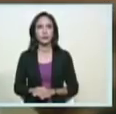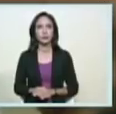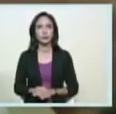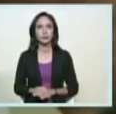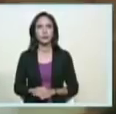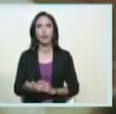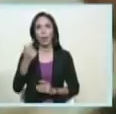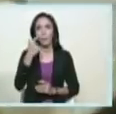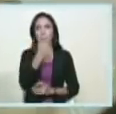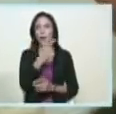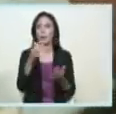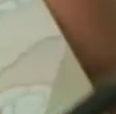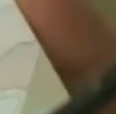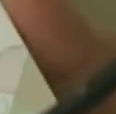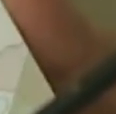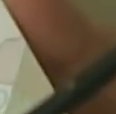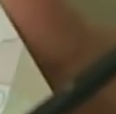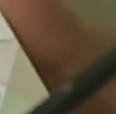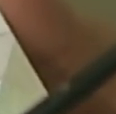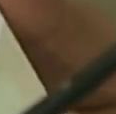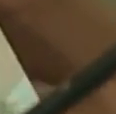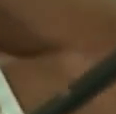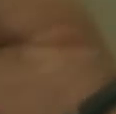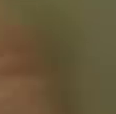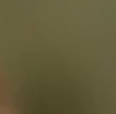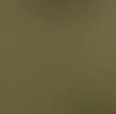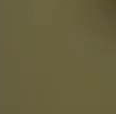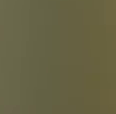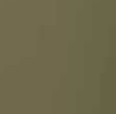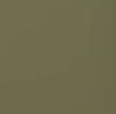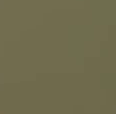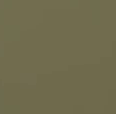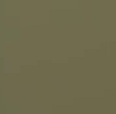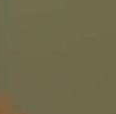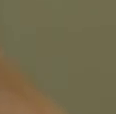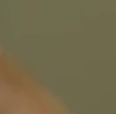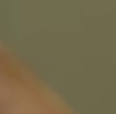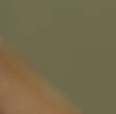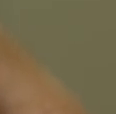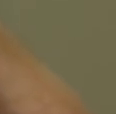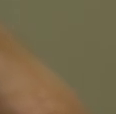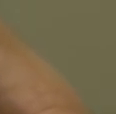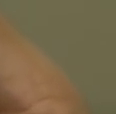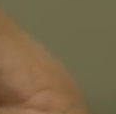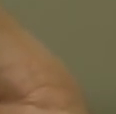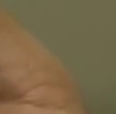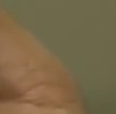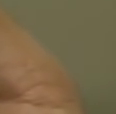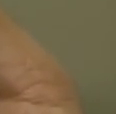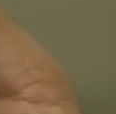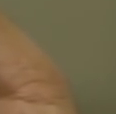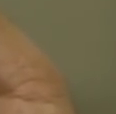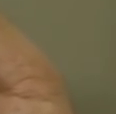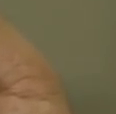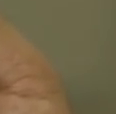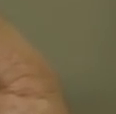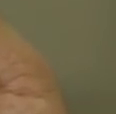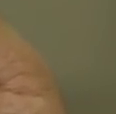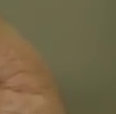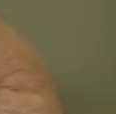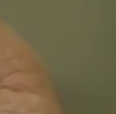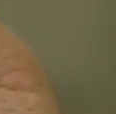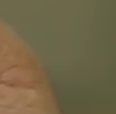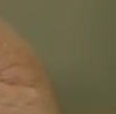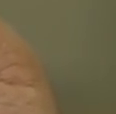luisa cáceres de arismendi ademas muy bonito el punto de vista artístico del diseño lo felicito al banco